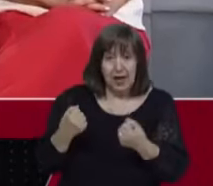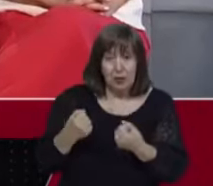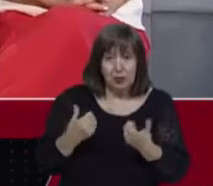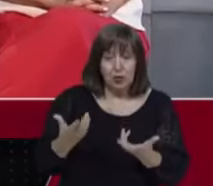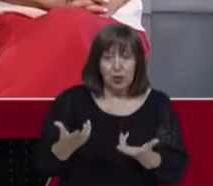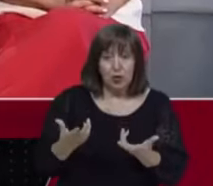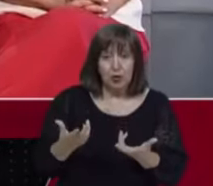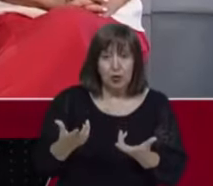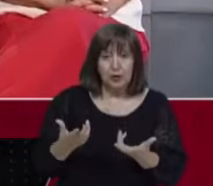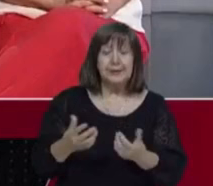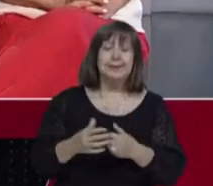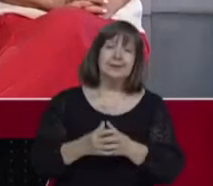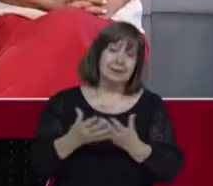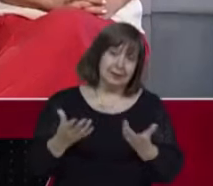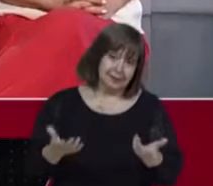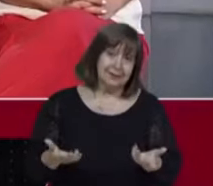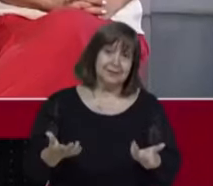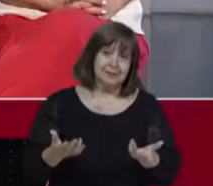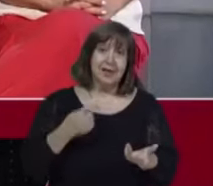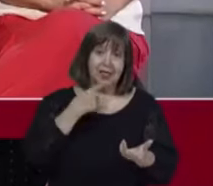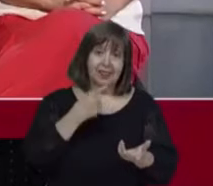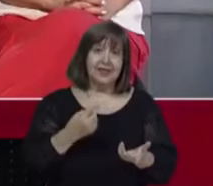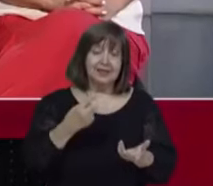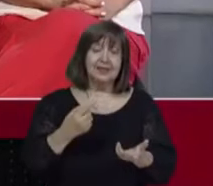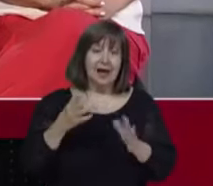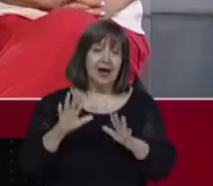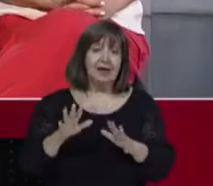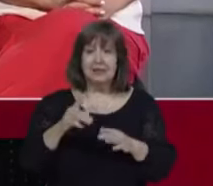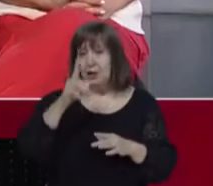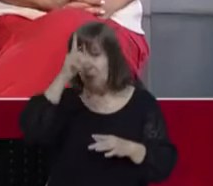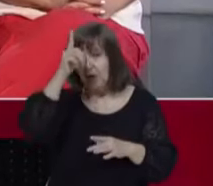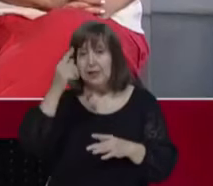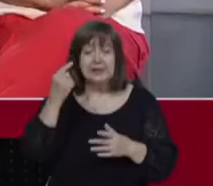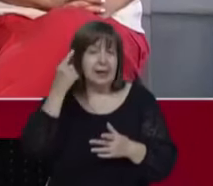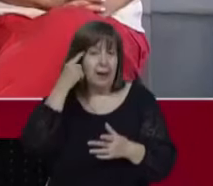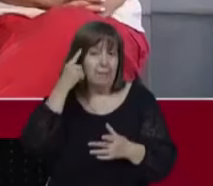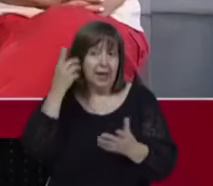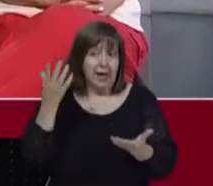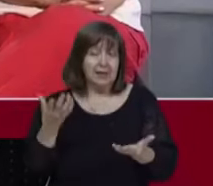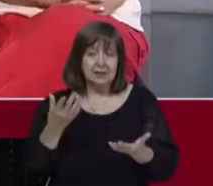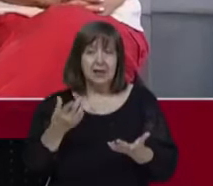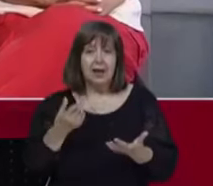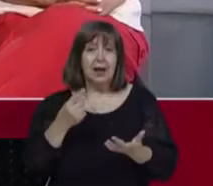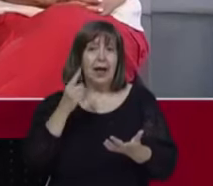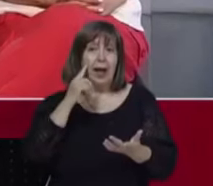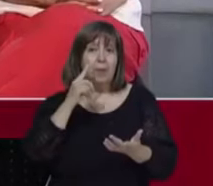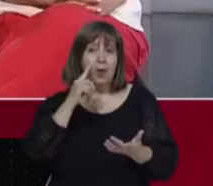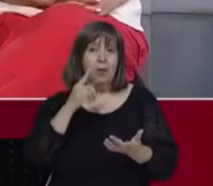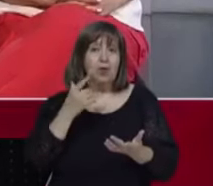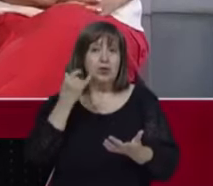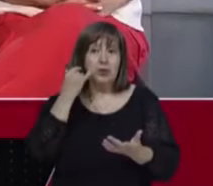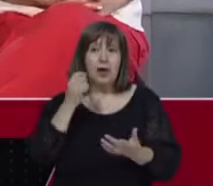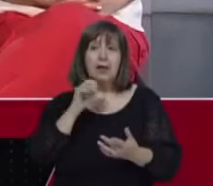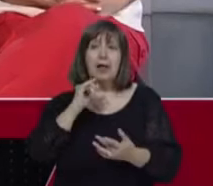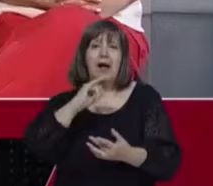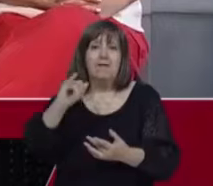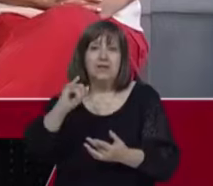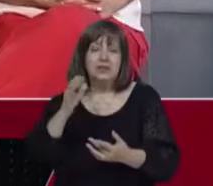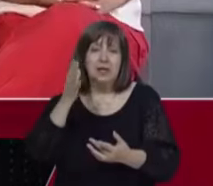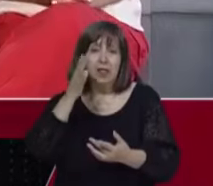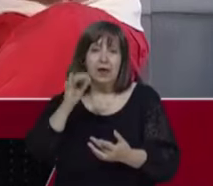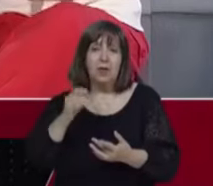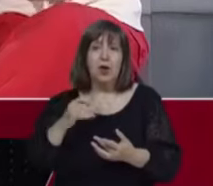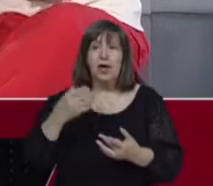que justamente tiene como principal hipótesis las autoridades policiales, porque obviamente justo abrieron